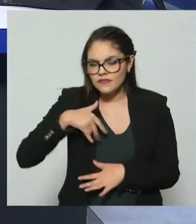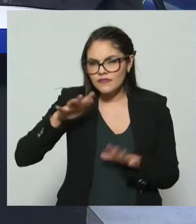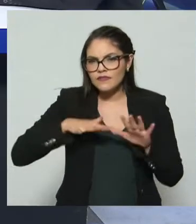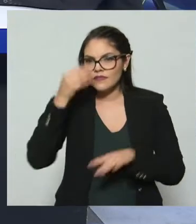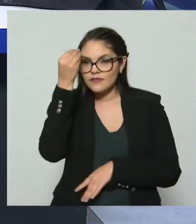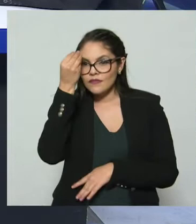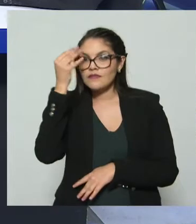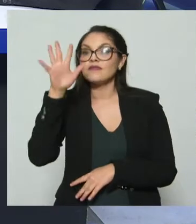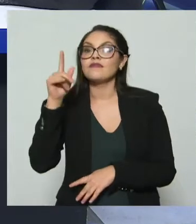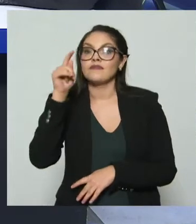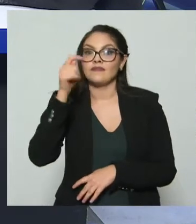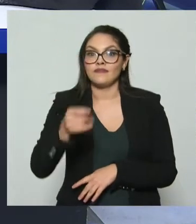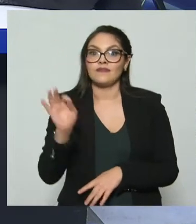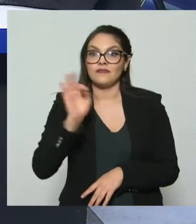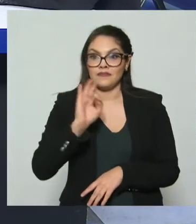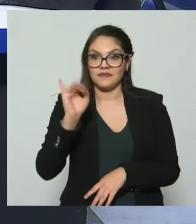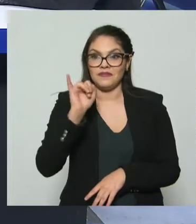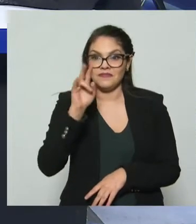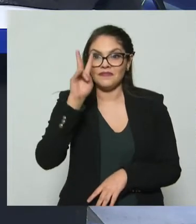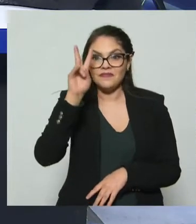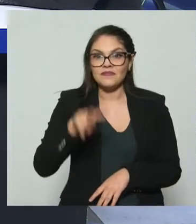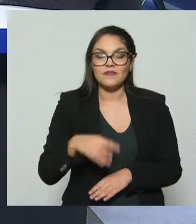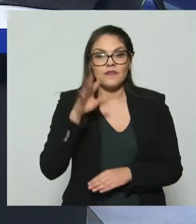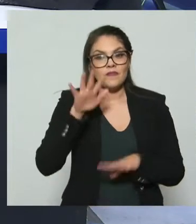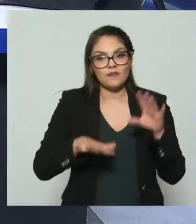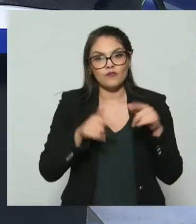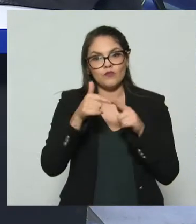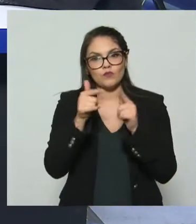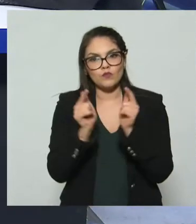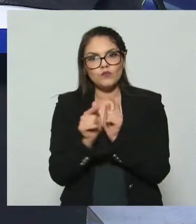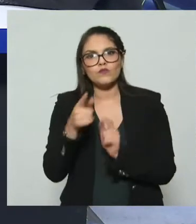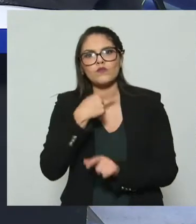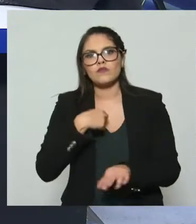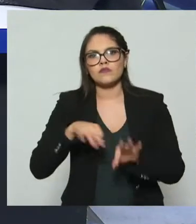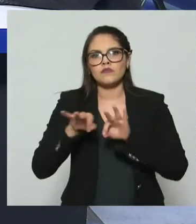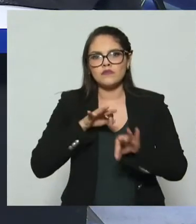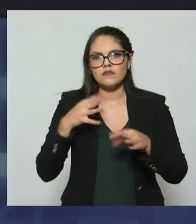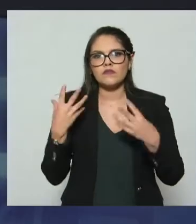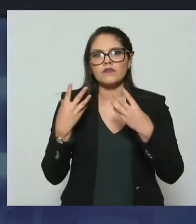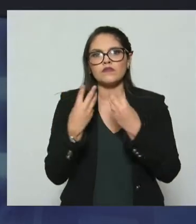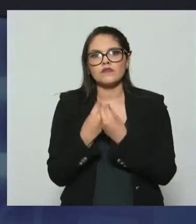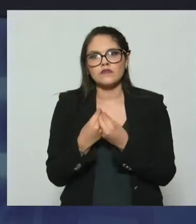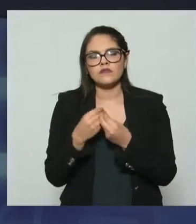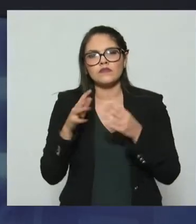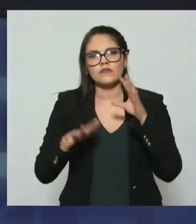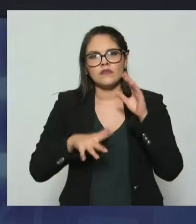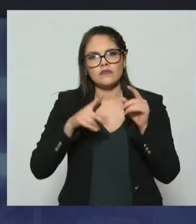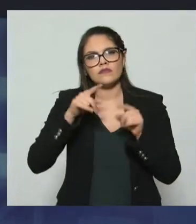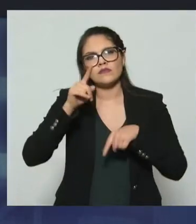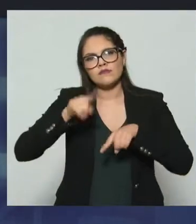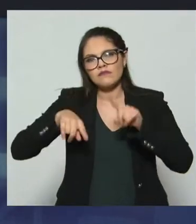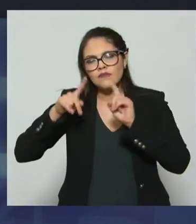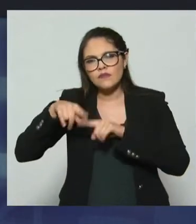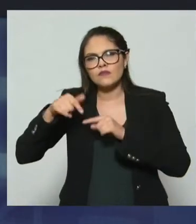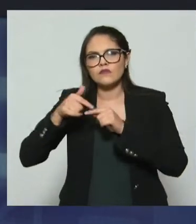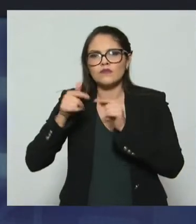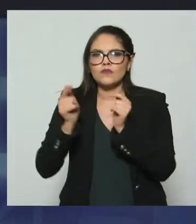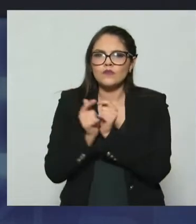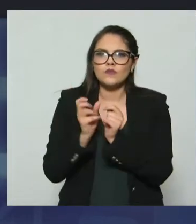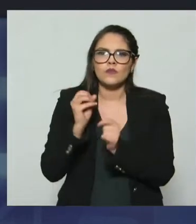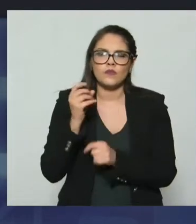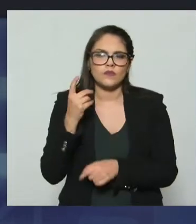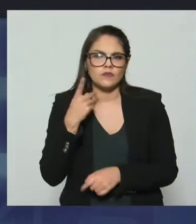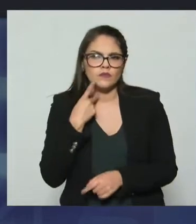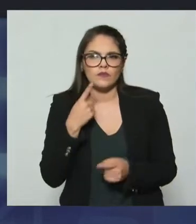muchas veces que si bien es cierto que el trabajo en grupo y que proveniendo de algún grupo específico o instituto o político